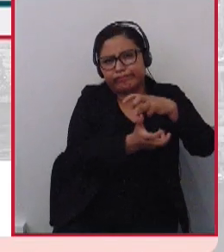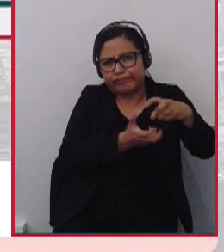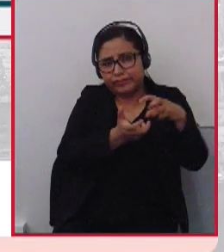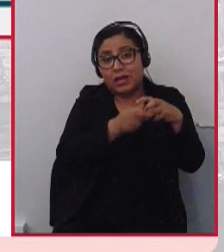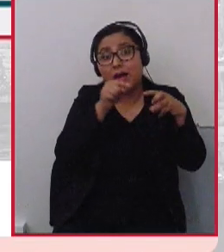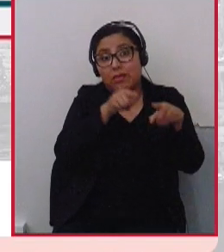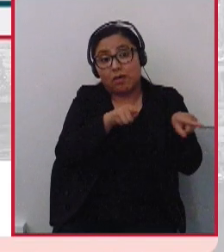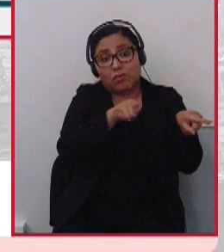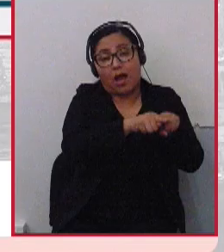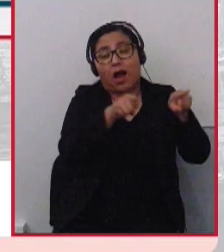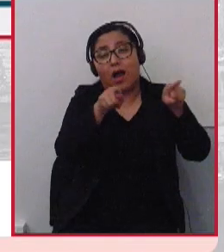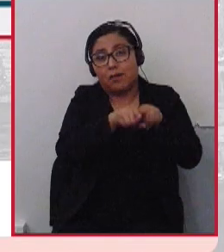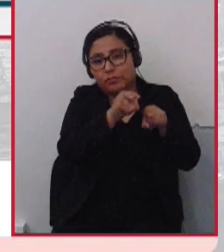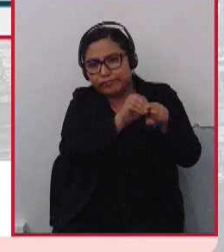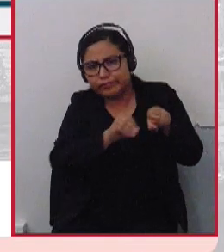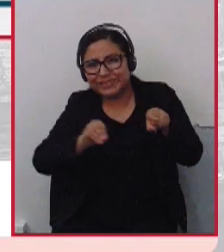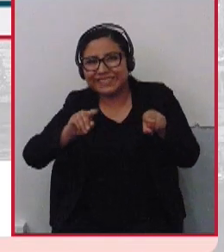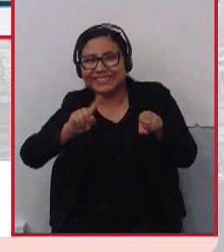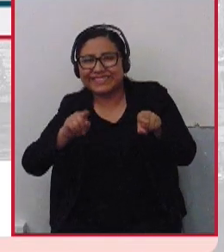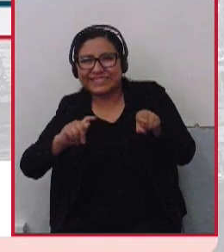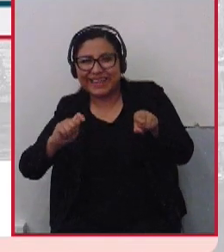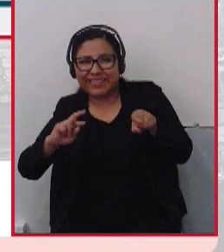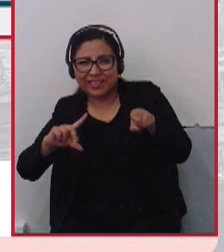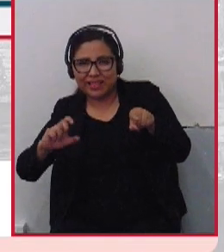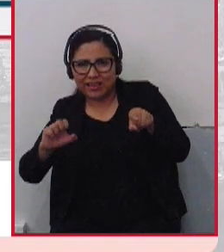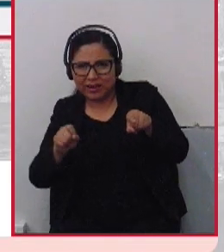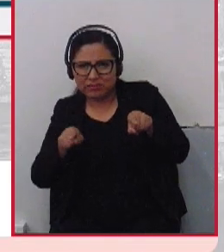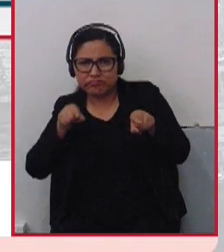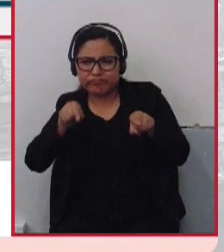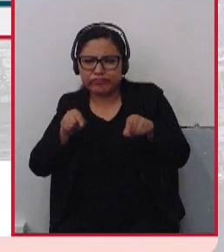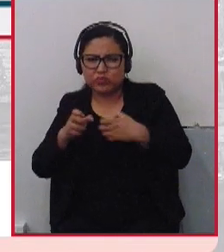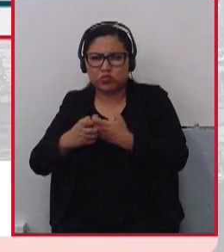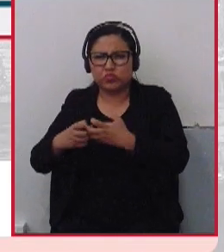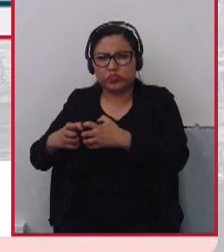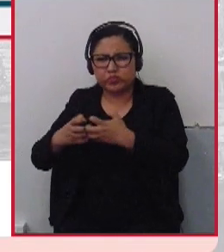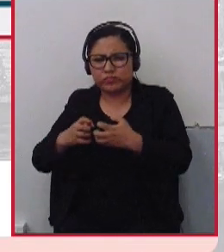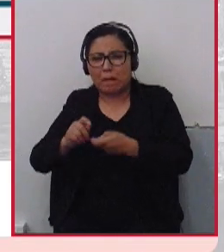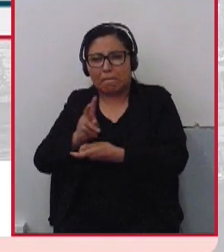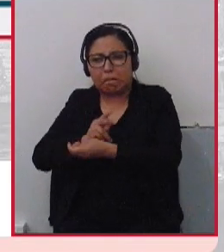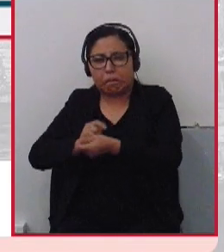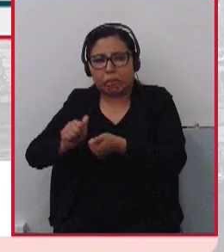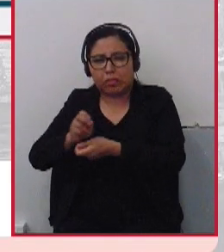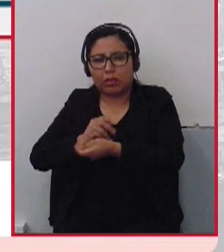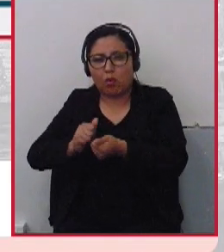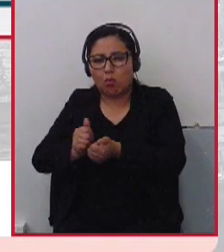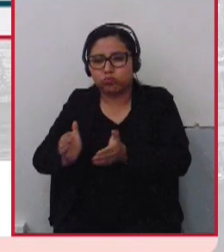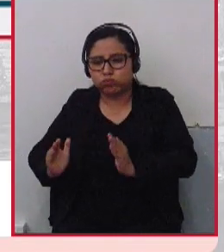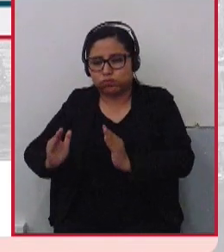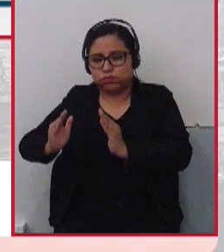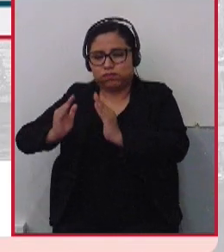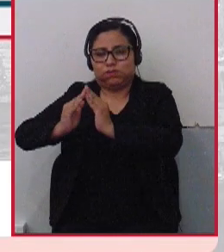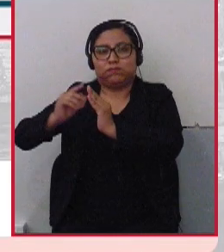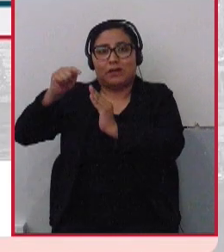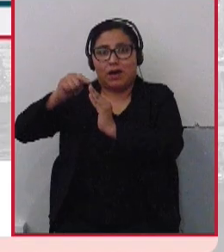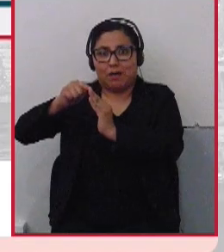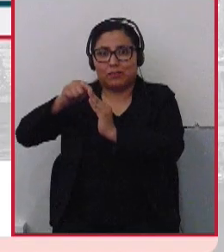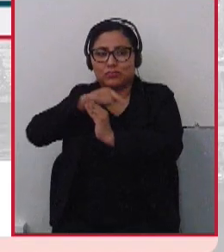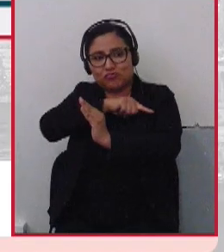su vez es alimentada a un settler, un espesador cónico, y nosotros acá tenemos un circuito